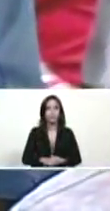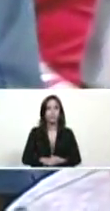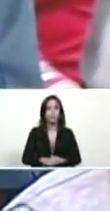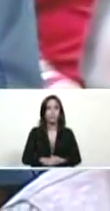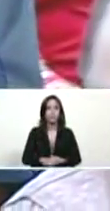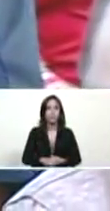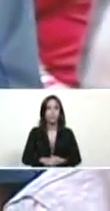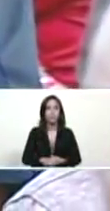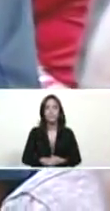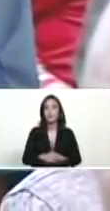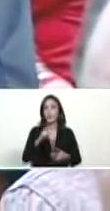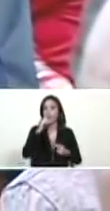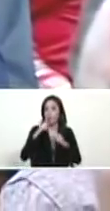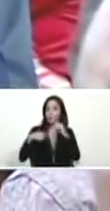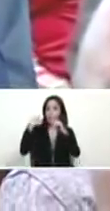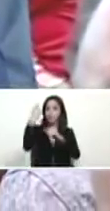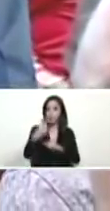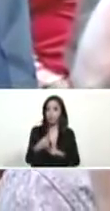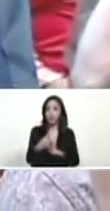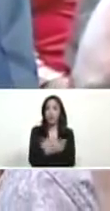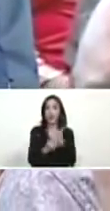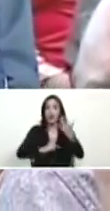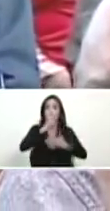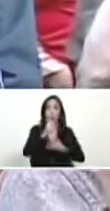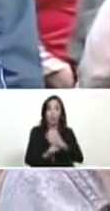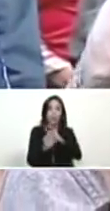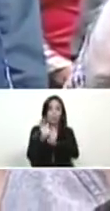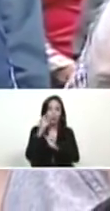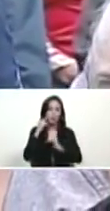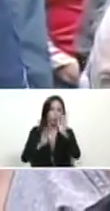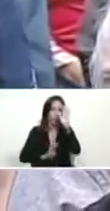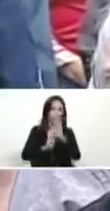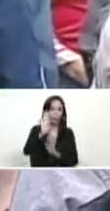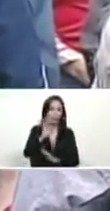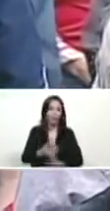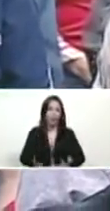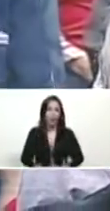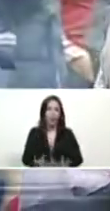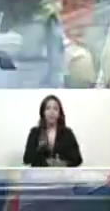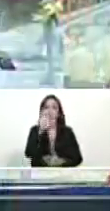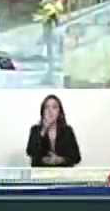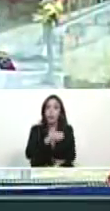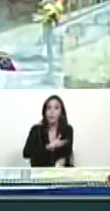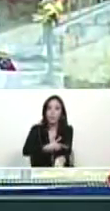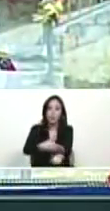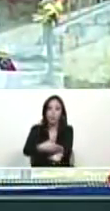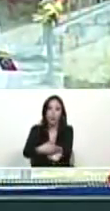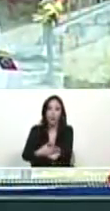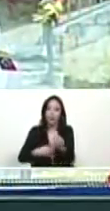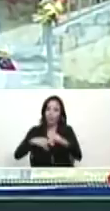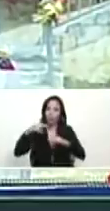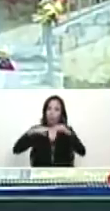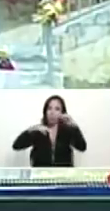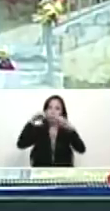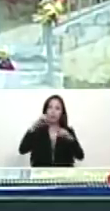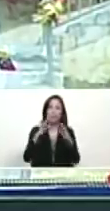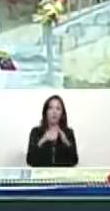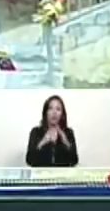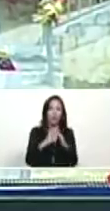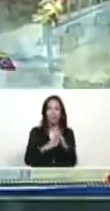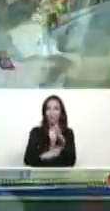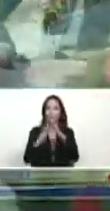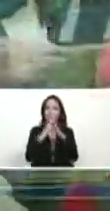2019. Y del 2019, con el plan de la patria, vamos rumbo a 5 millones de viviendas. Todos